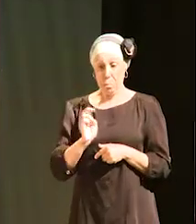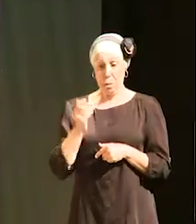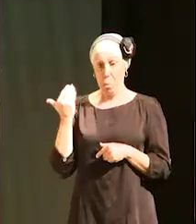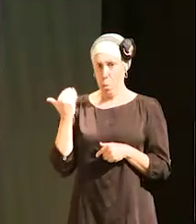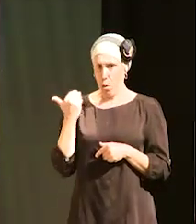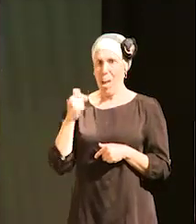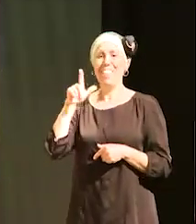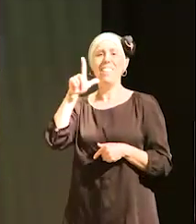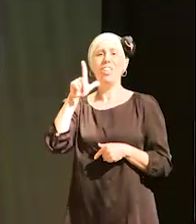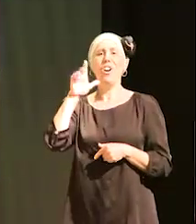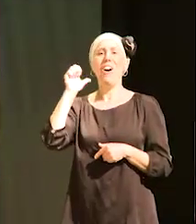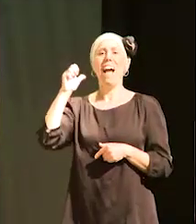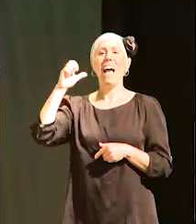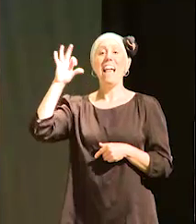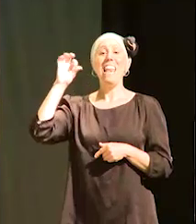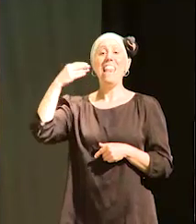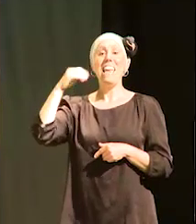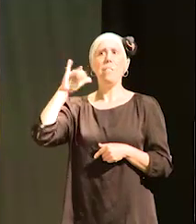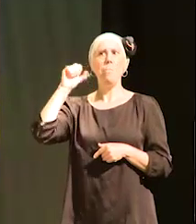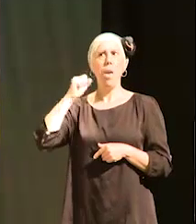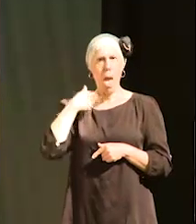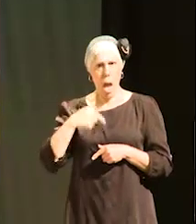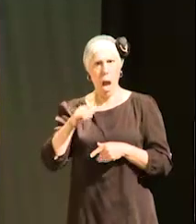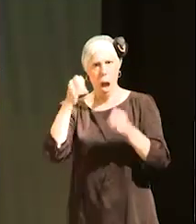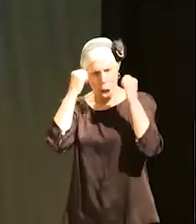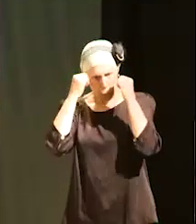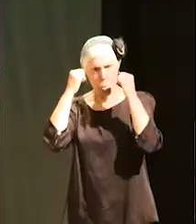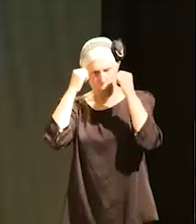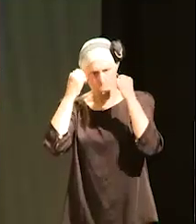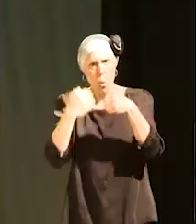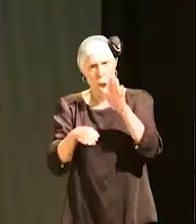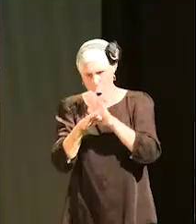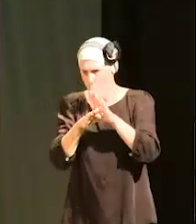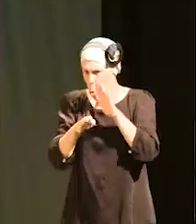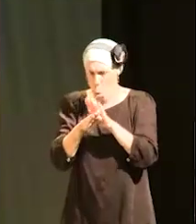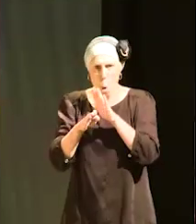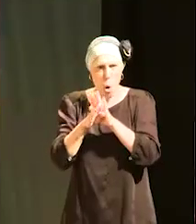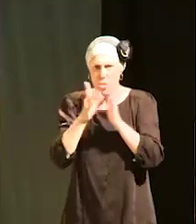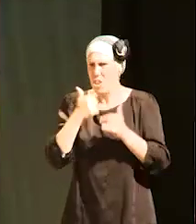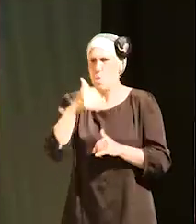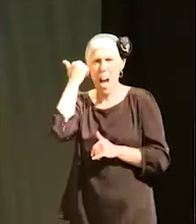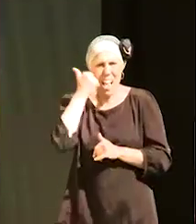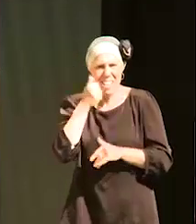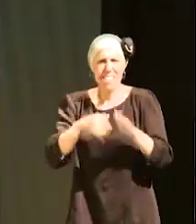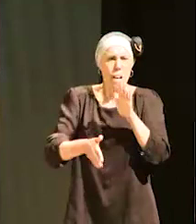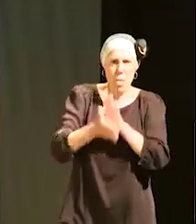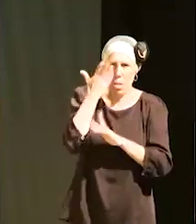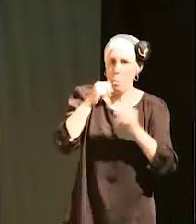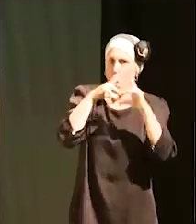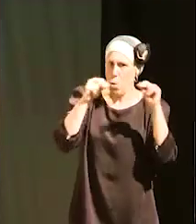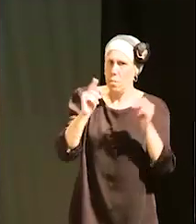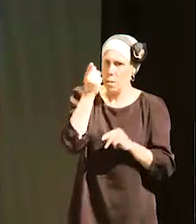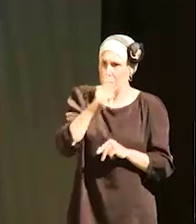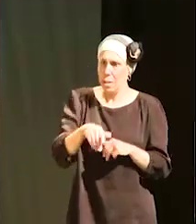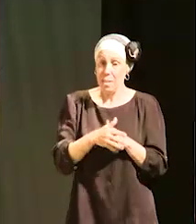contratada porque se ha dedicado a estudiar y estudiar y estudiar y estudiar y no para iba los sábados a la universidad y